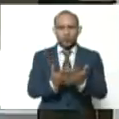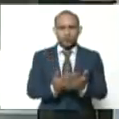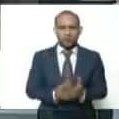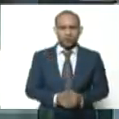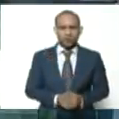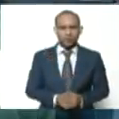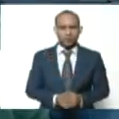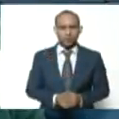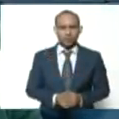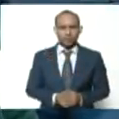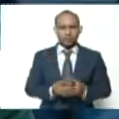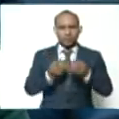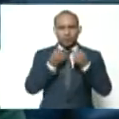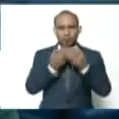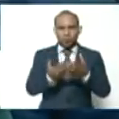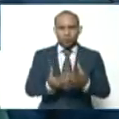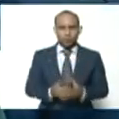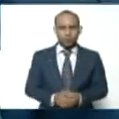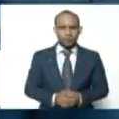Muchas gracias. Bueno,